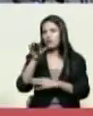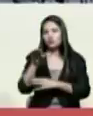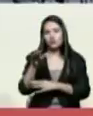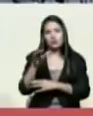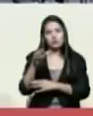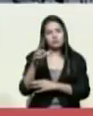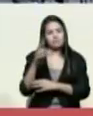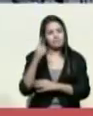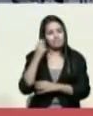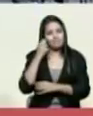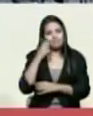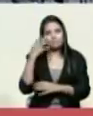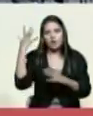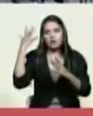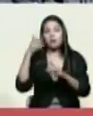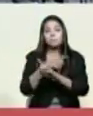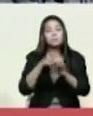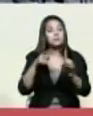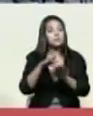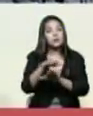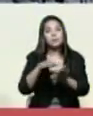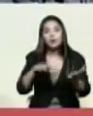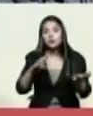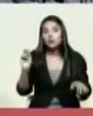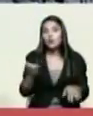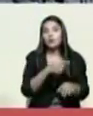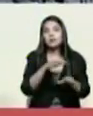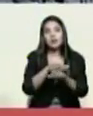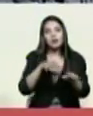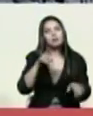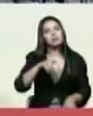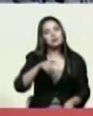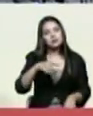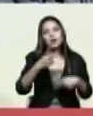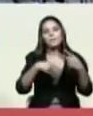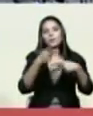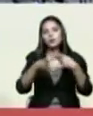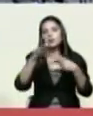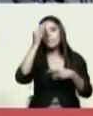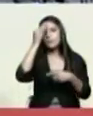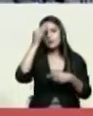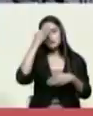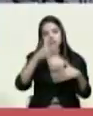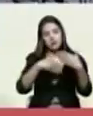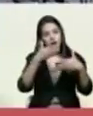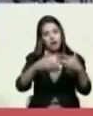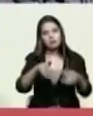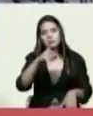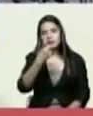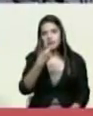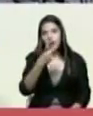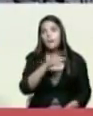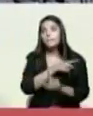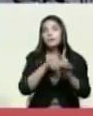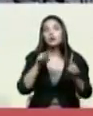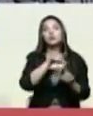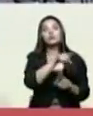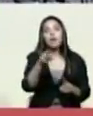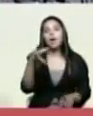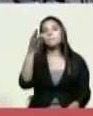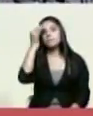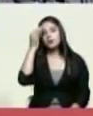nacen. Pero la gran mayoría necesita el proceso de aprendizaje. Y ustedes están